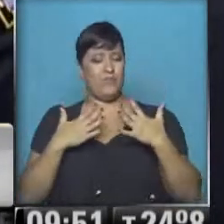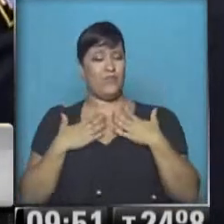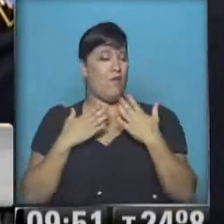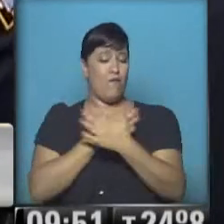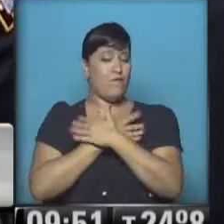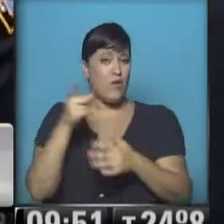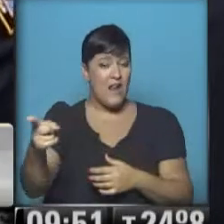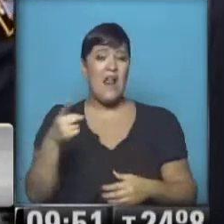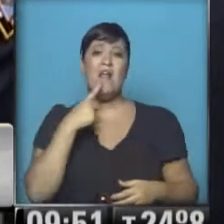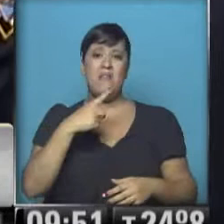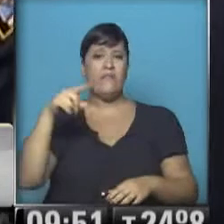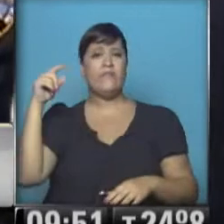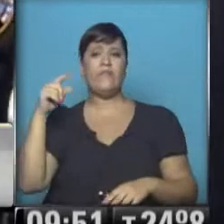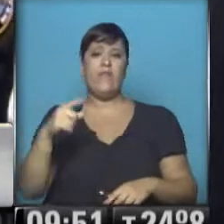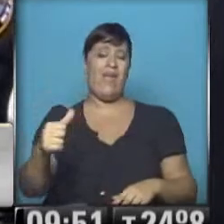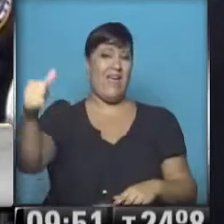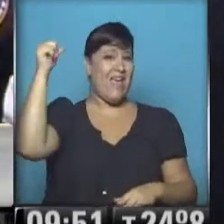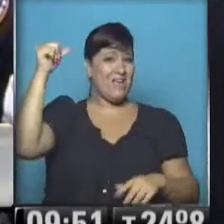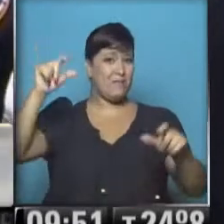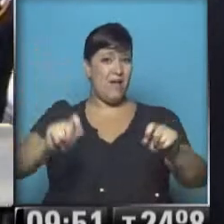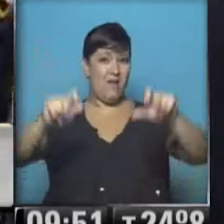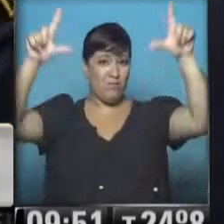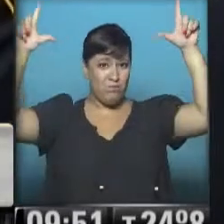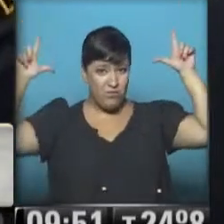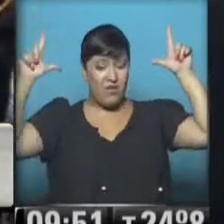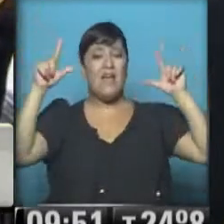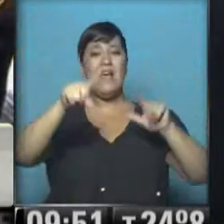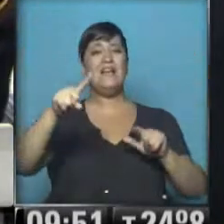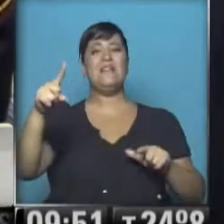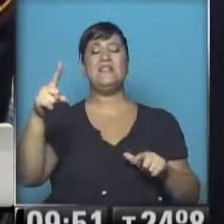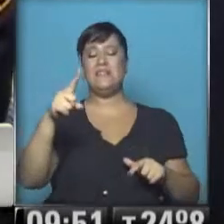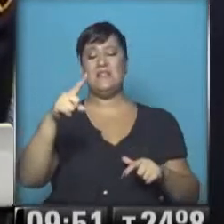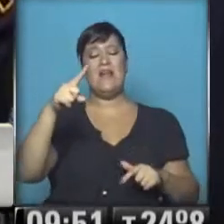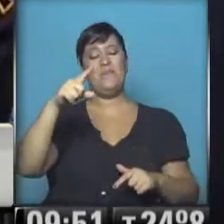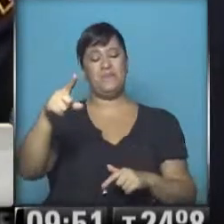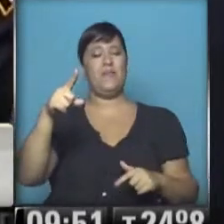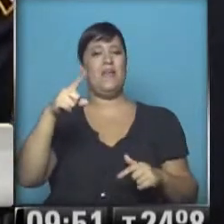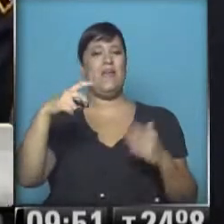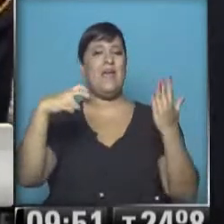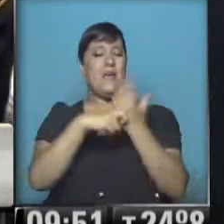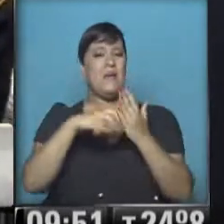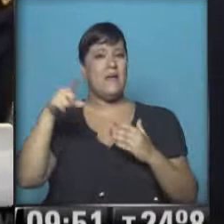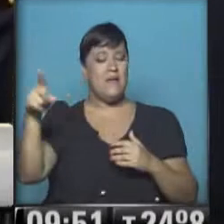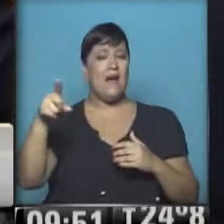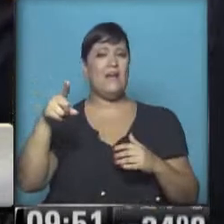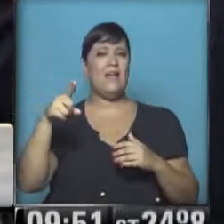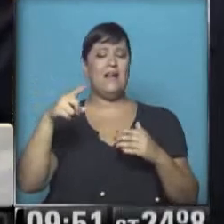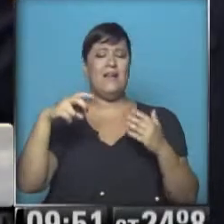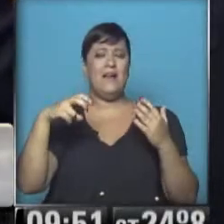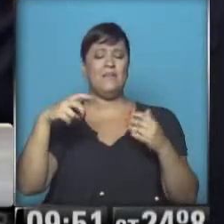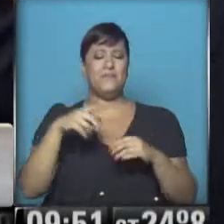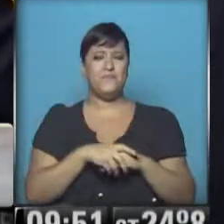dieron la espalda a una pantalla que mostraba a de blasio que es el alcalde de nueva york cuando esté rendido homenaje al agente asesinado